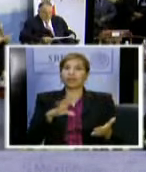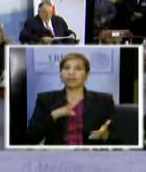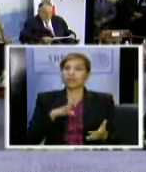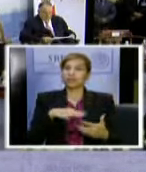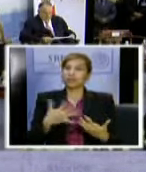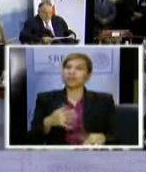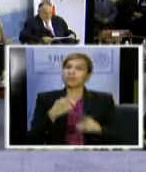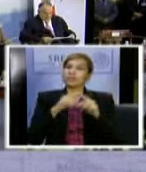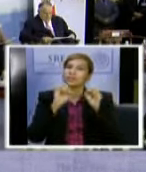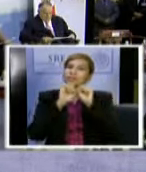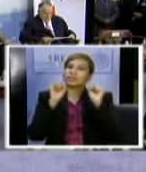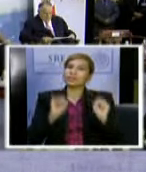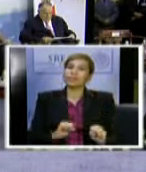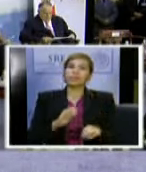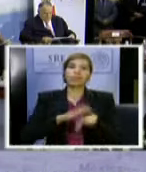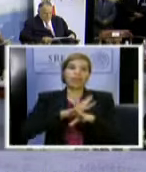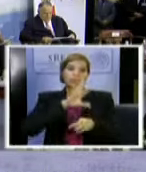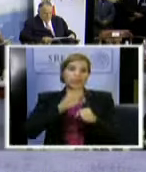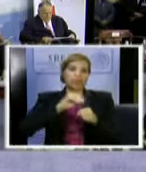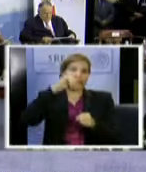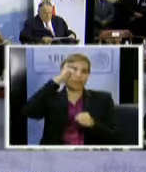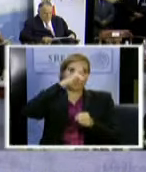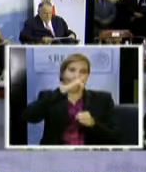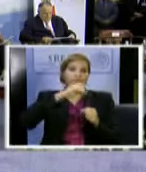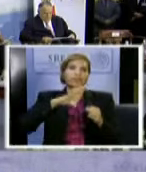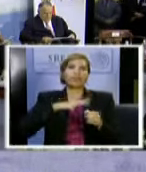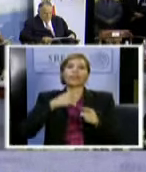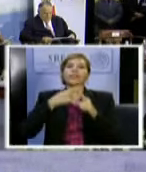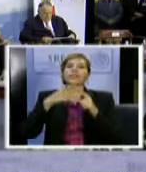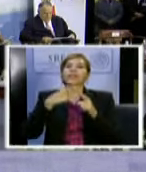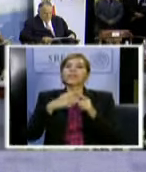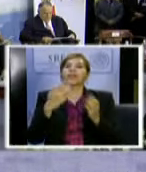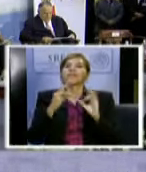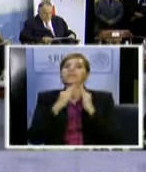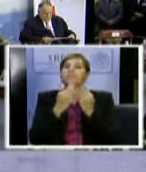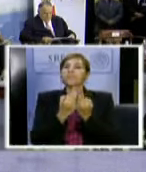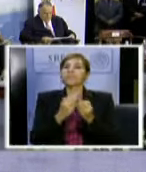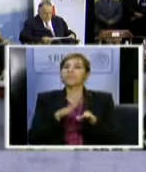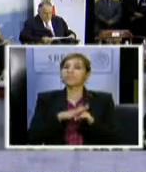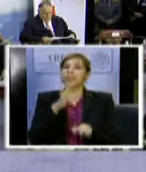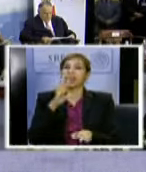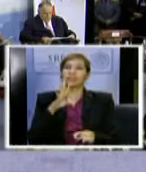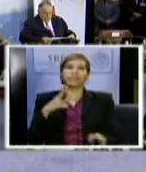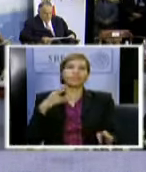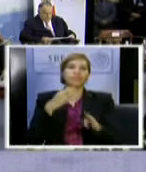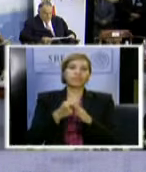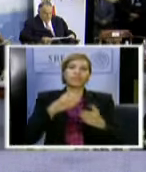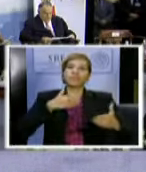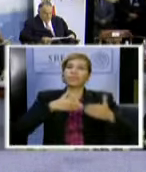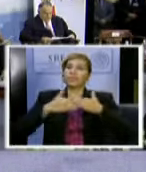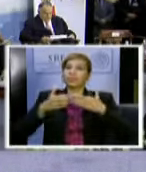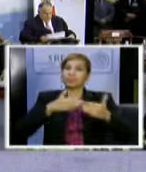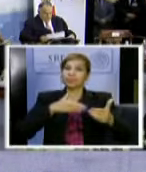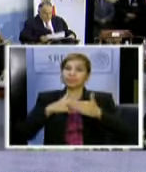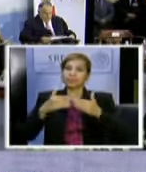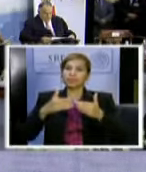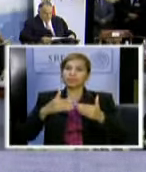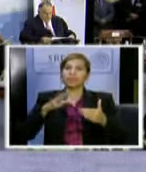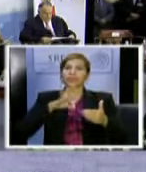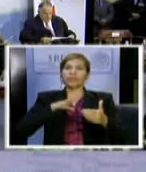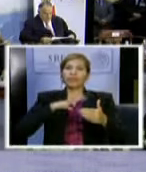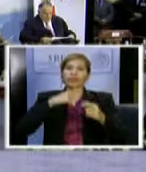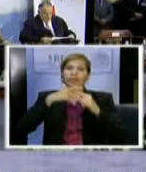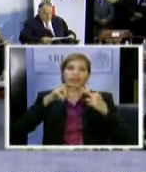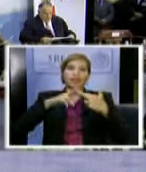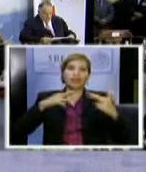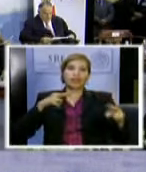con los sistemas más complejos, con los instrumentos más sofisticados que pueda haber en una